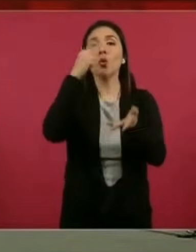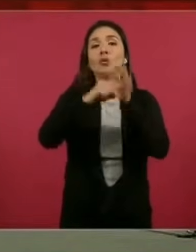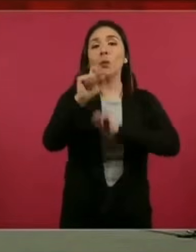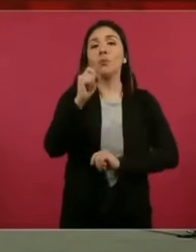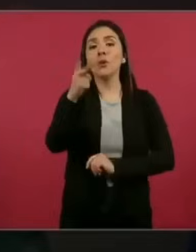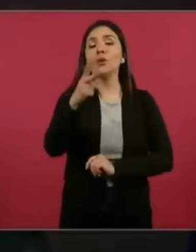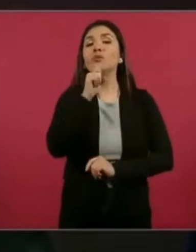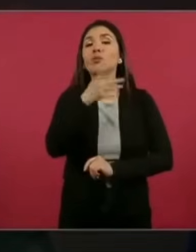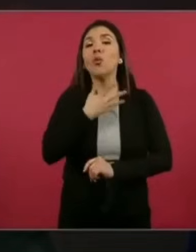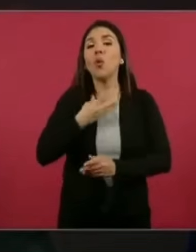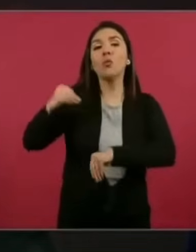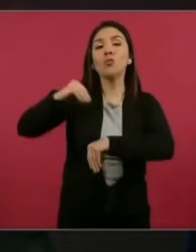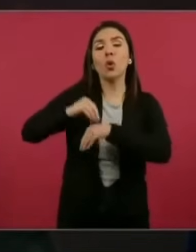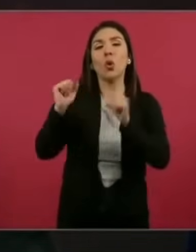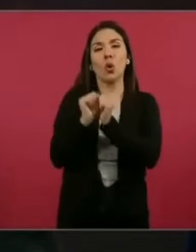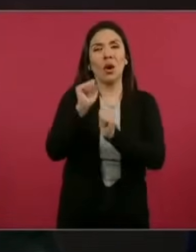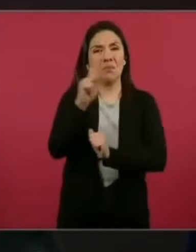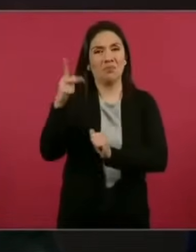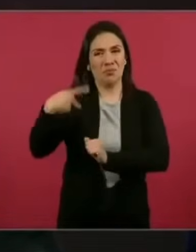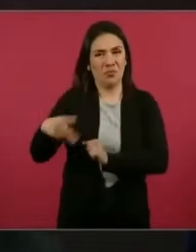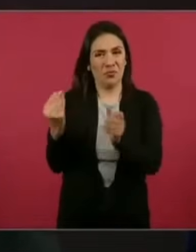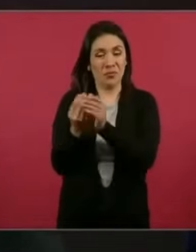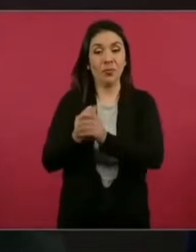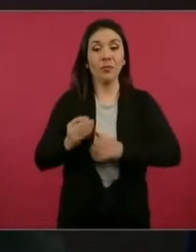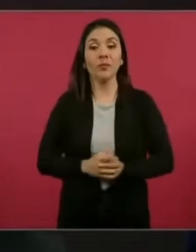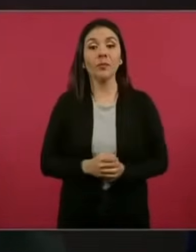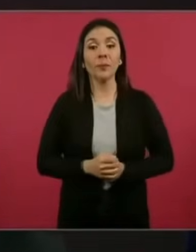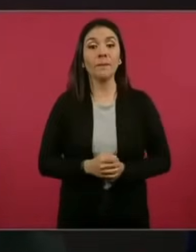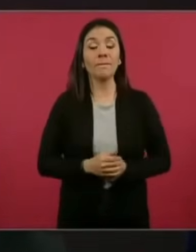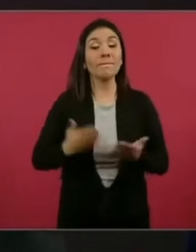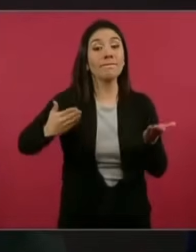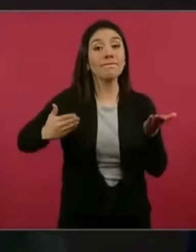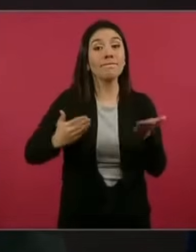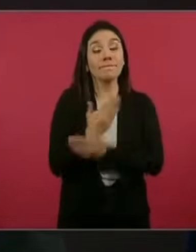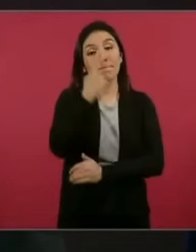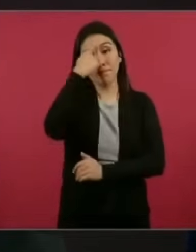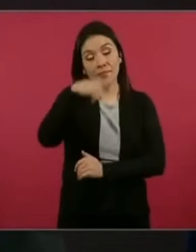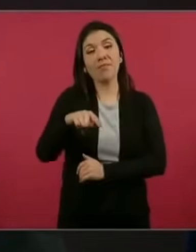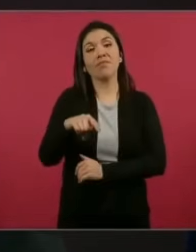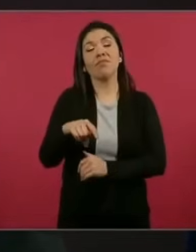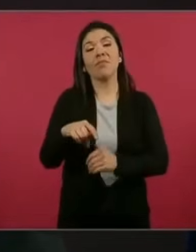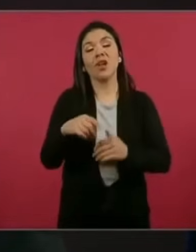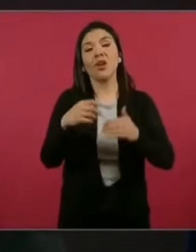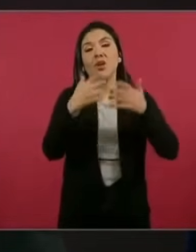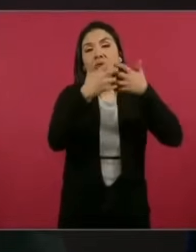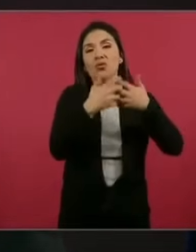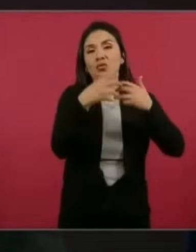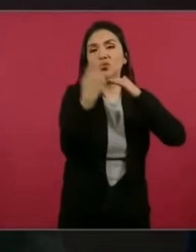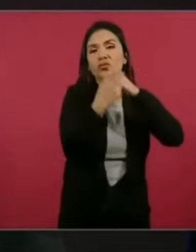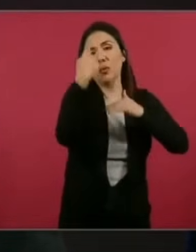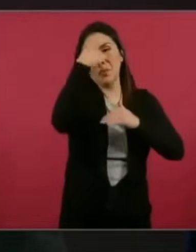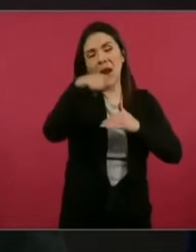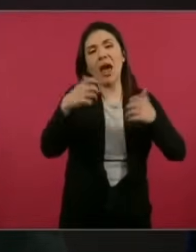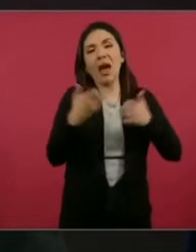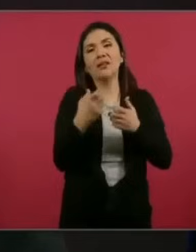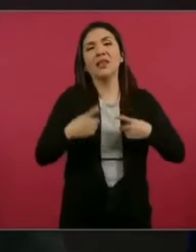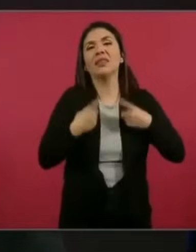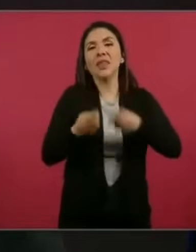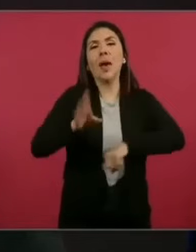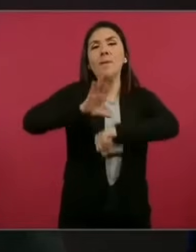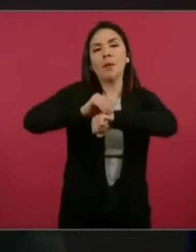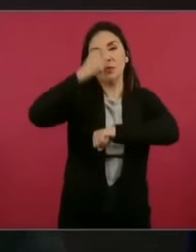este aplicativo de preproducción. El ataque fue sobre el servidor de preproducción de la aplicación de acreditación de prensa, que es